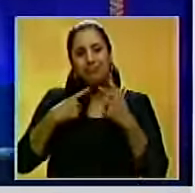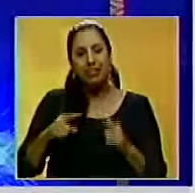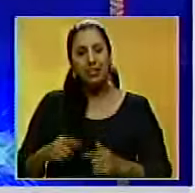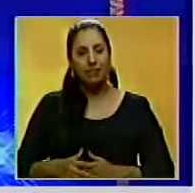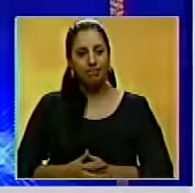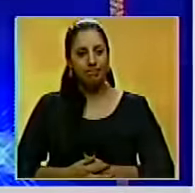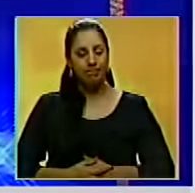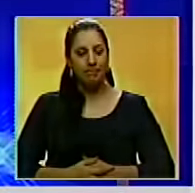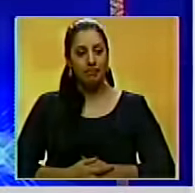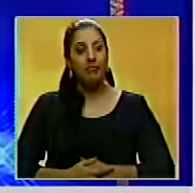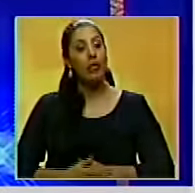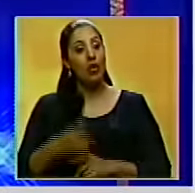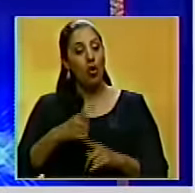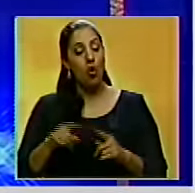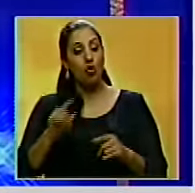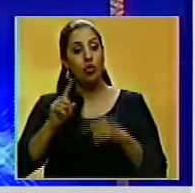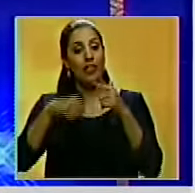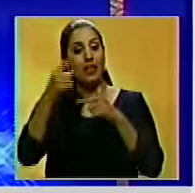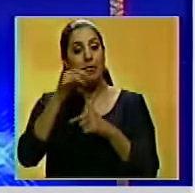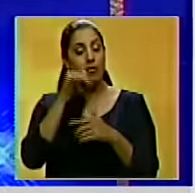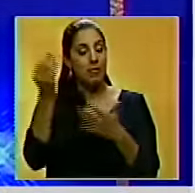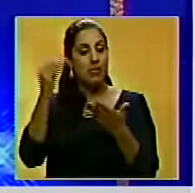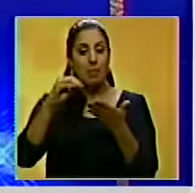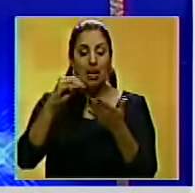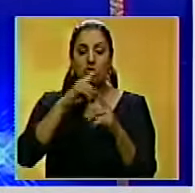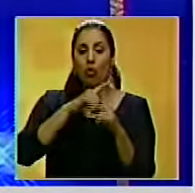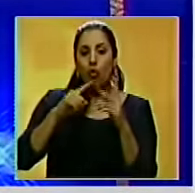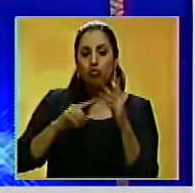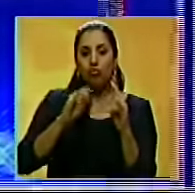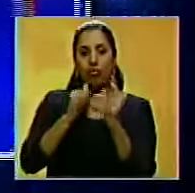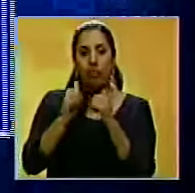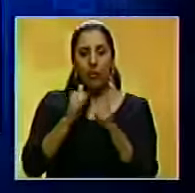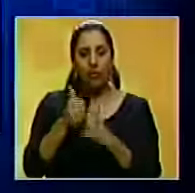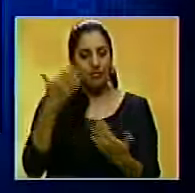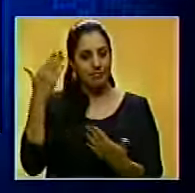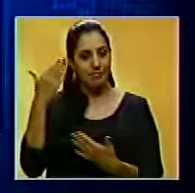Bien, amigos, en breve regresaremos con más información deportiva. Volvemos con ustedes.